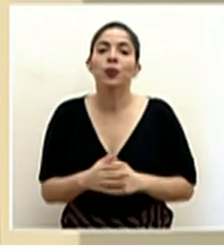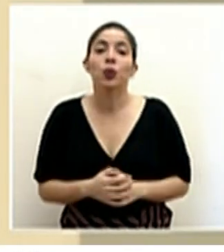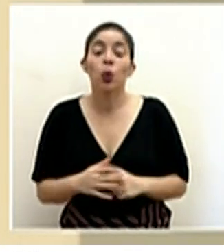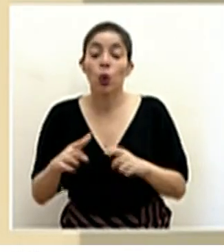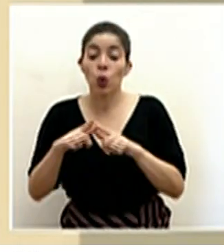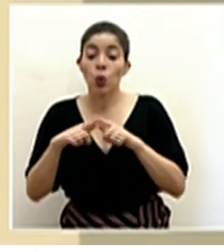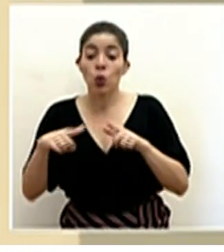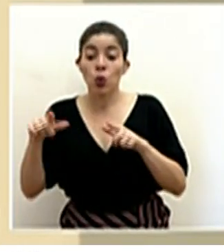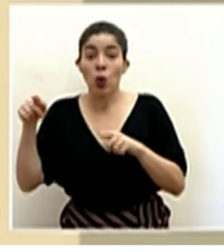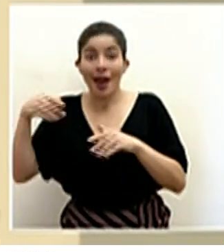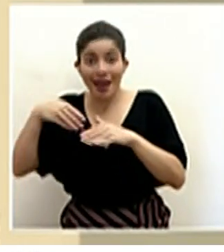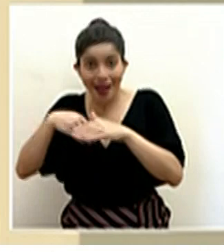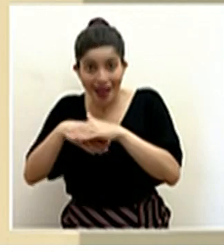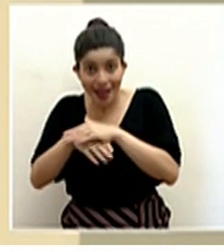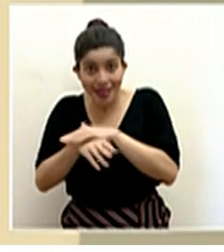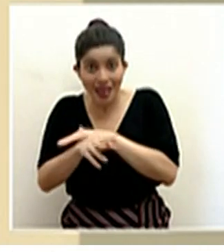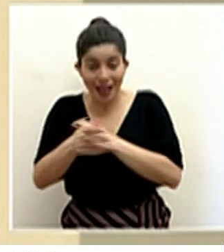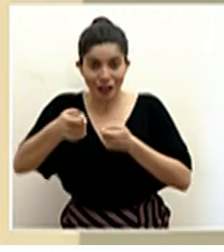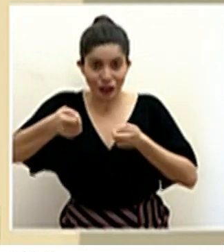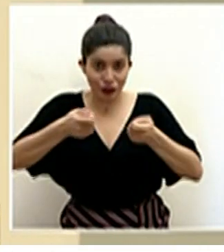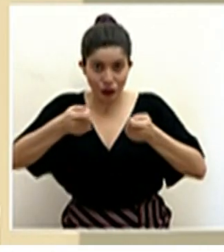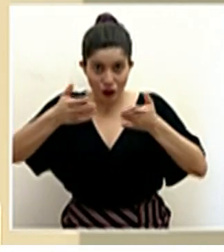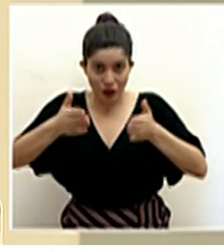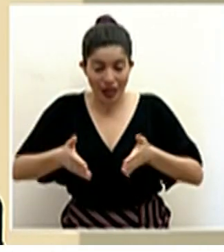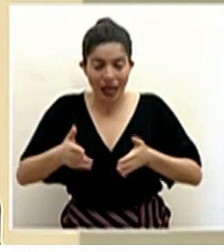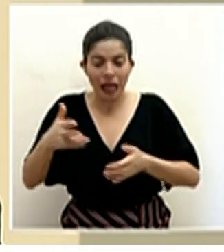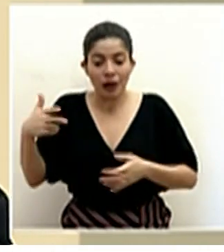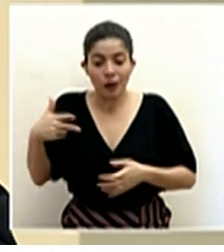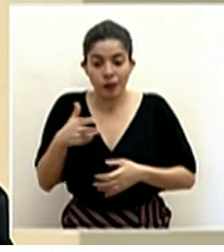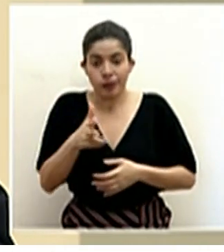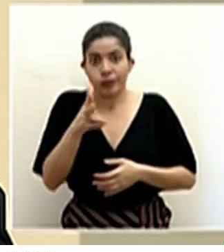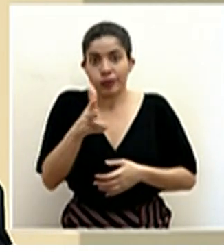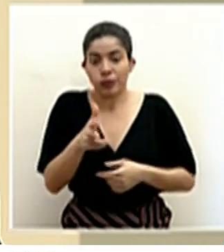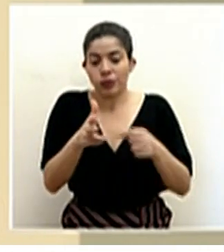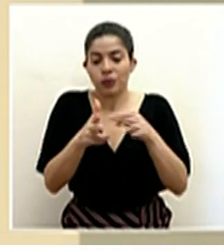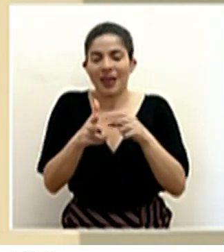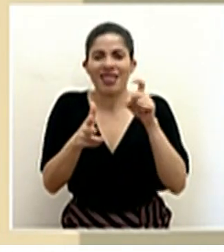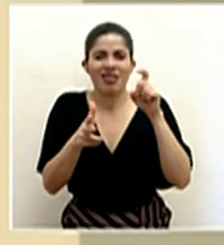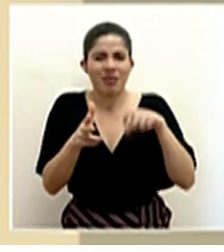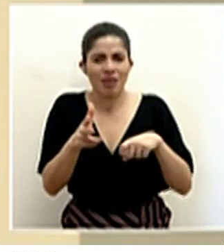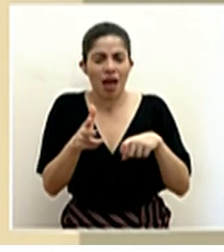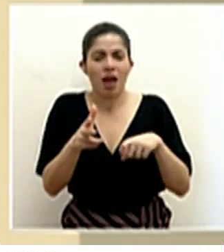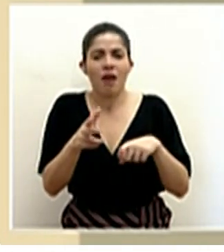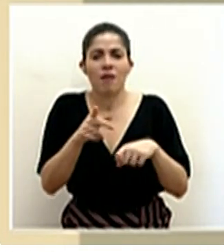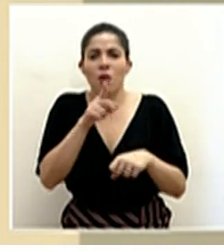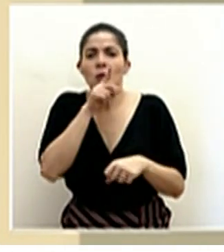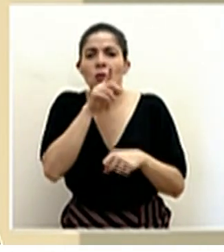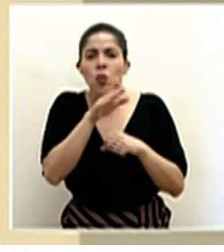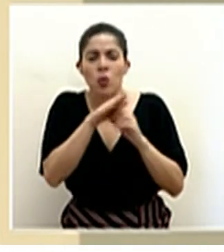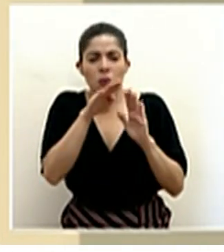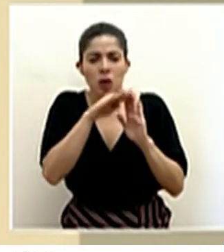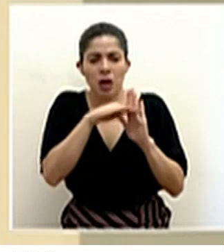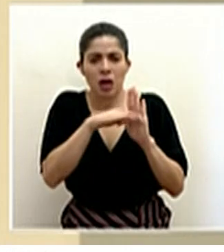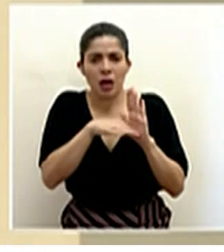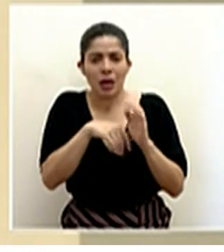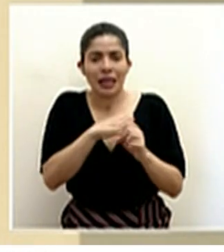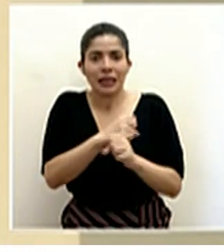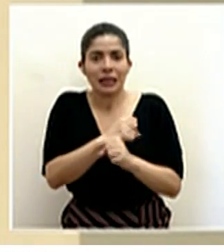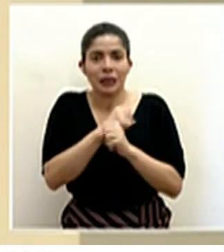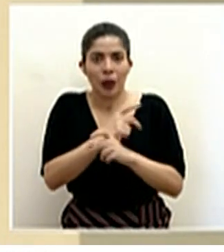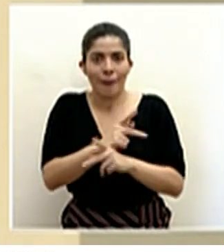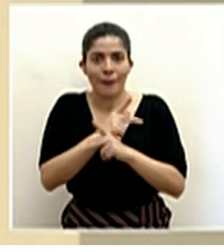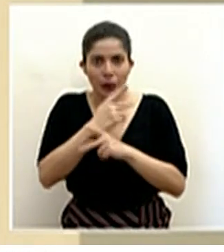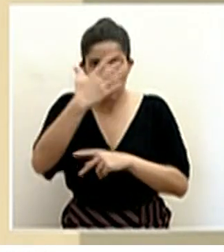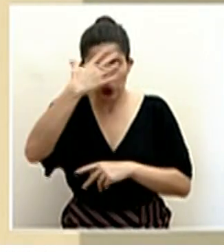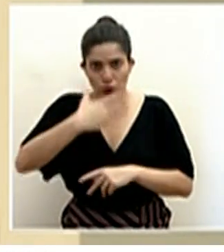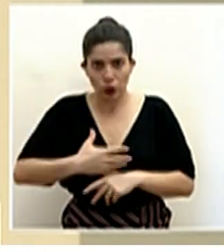donde van a ingresar, los transportistas tienen que estar sometidos a unas medidas de bioseguridad, de seguridad y protección